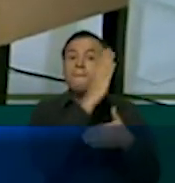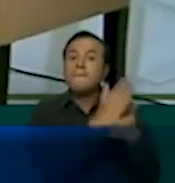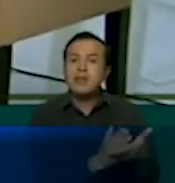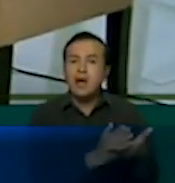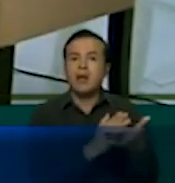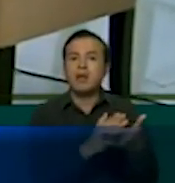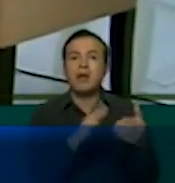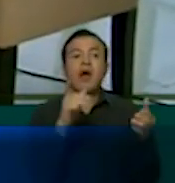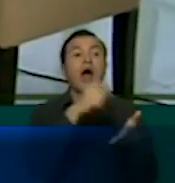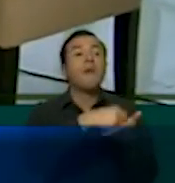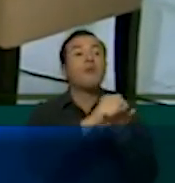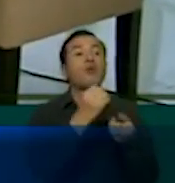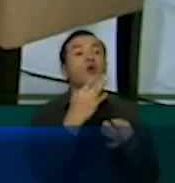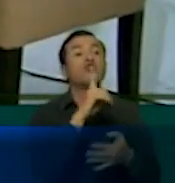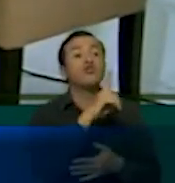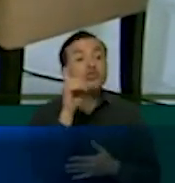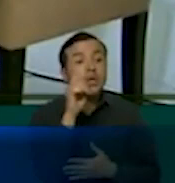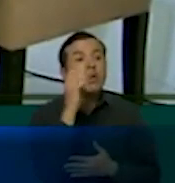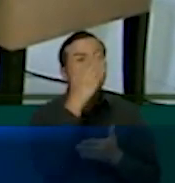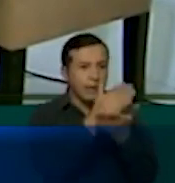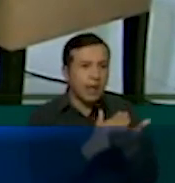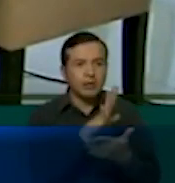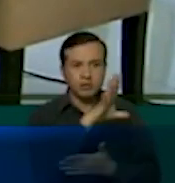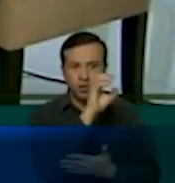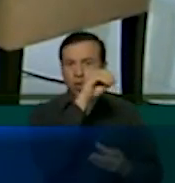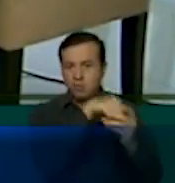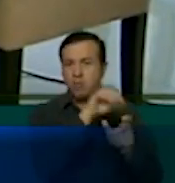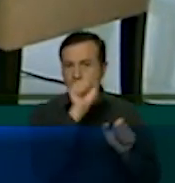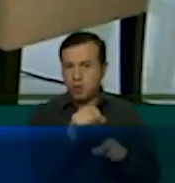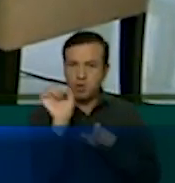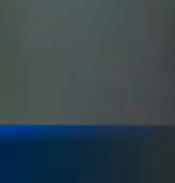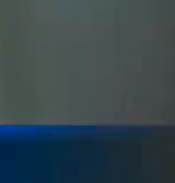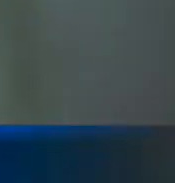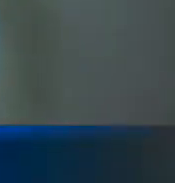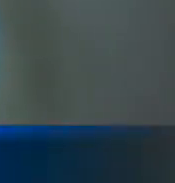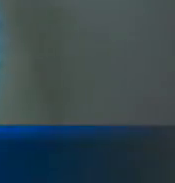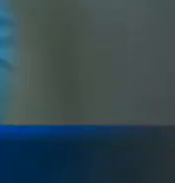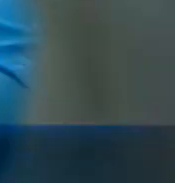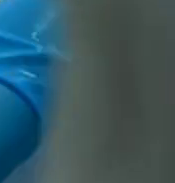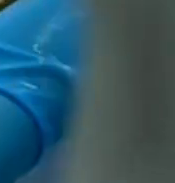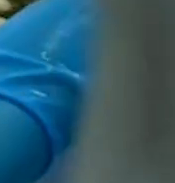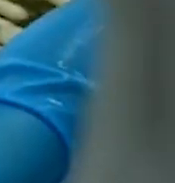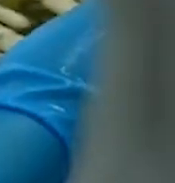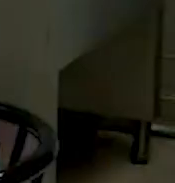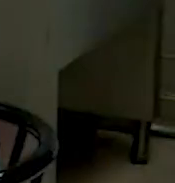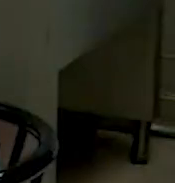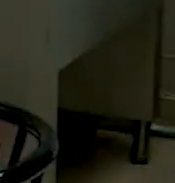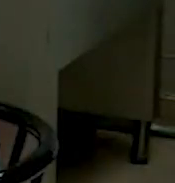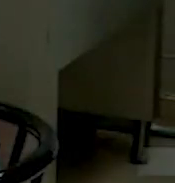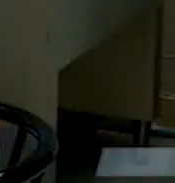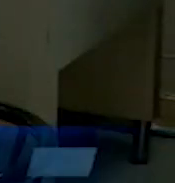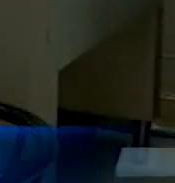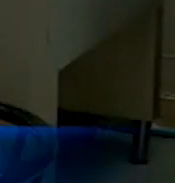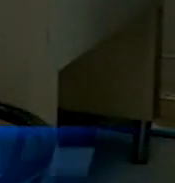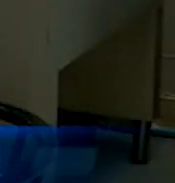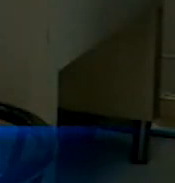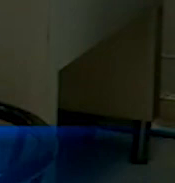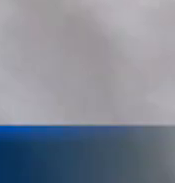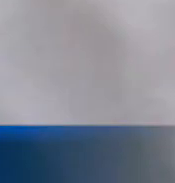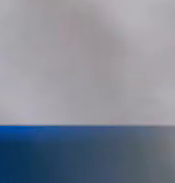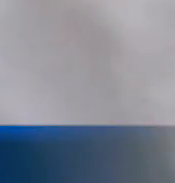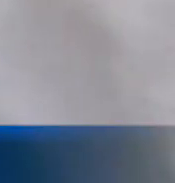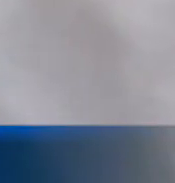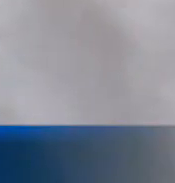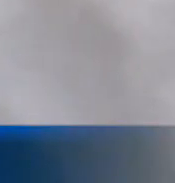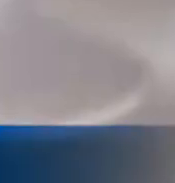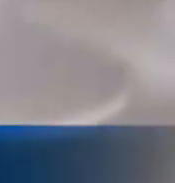al mismo tiempo para procurar la mayor distancia entre estas personas. En otro tema, aseguró que ya existe un tarifario para laboratorios privados